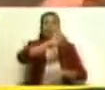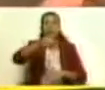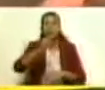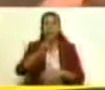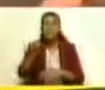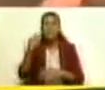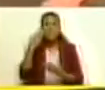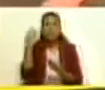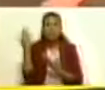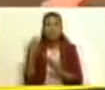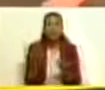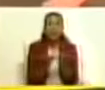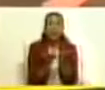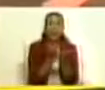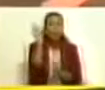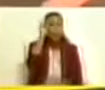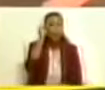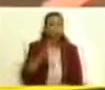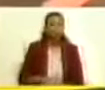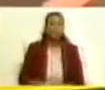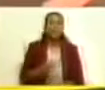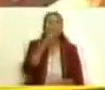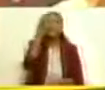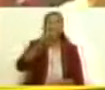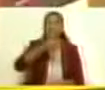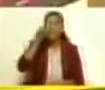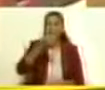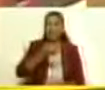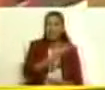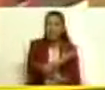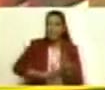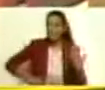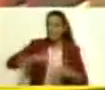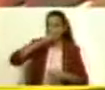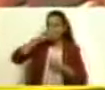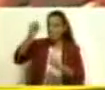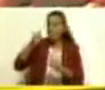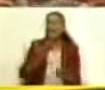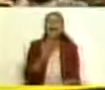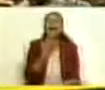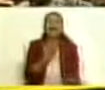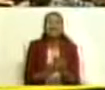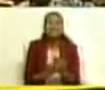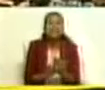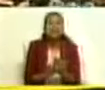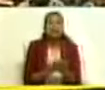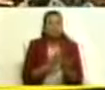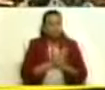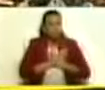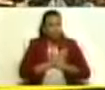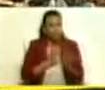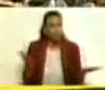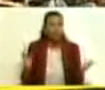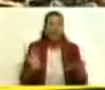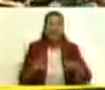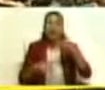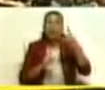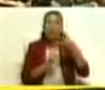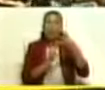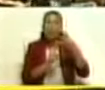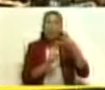Sanz. Buenas tardes, señor presidente. Agradecida a presentar la